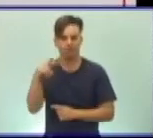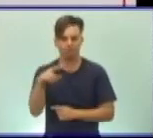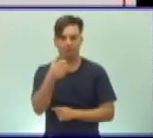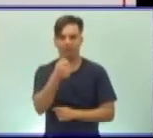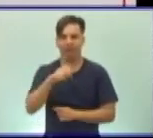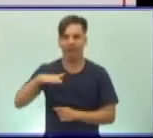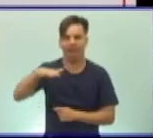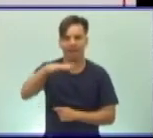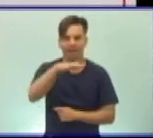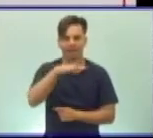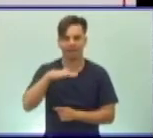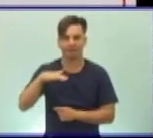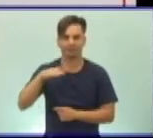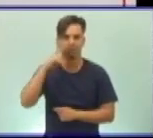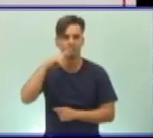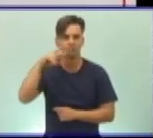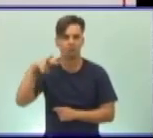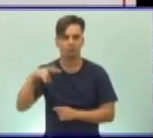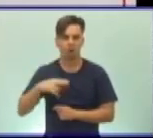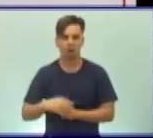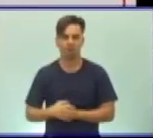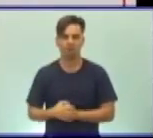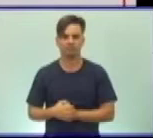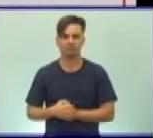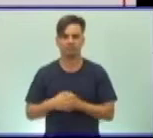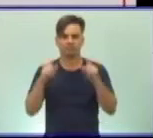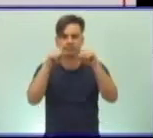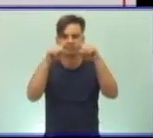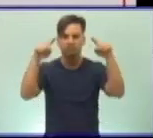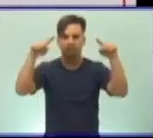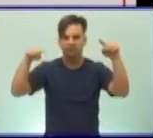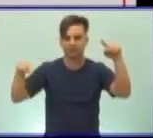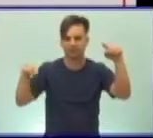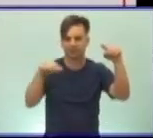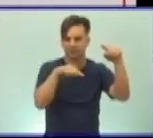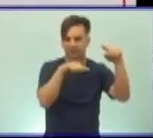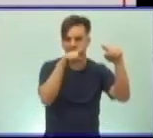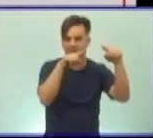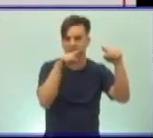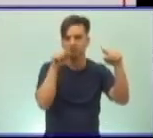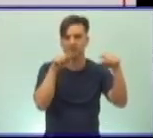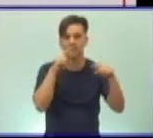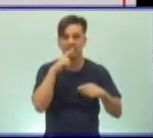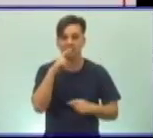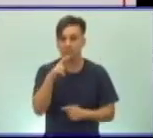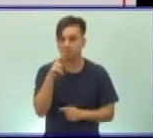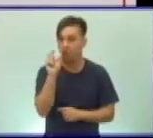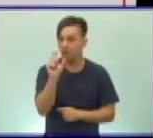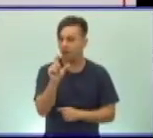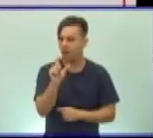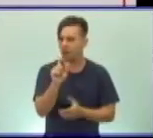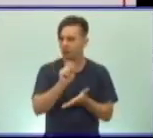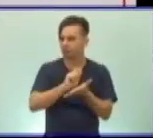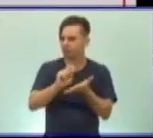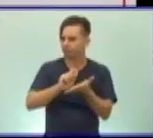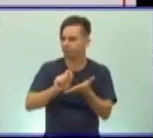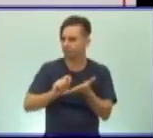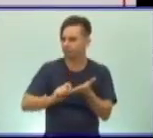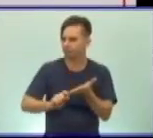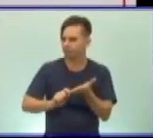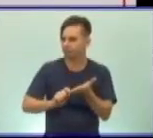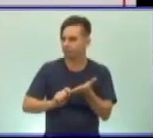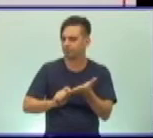buscada, el área de este trapecio. Recuerda que la respuesta final la tienes que dar con las